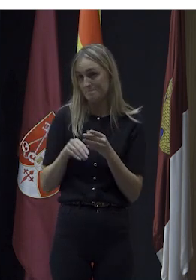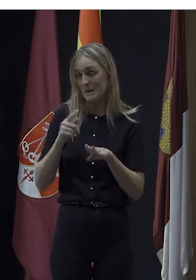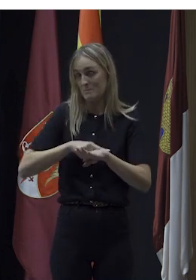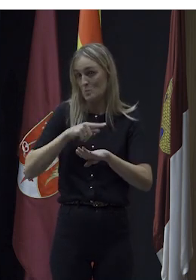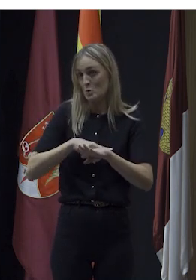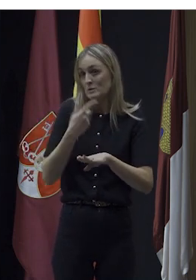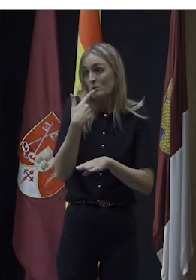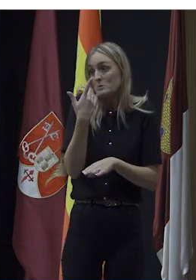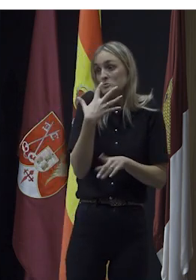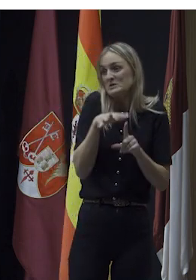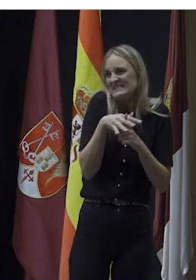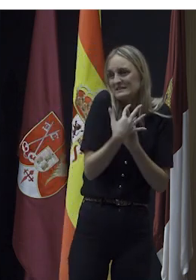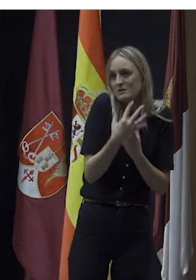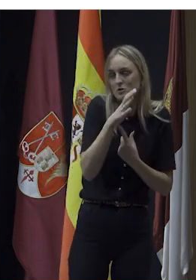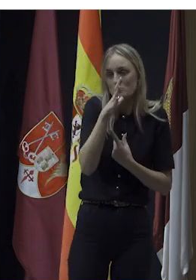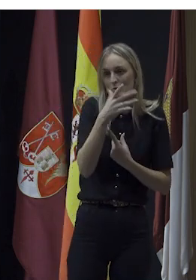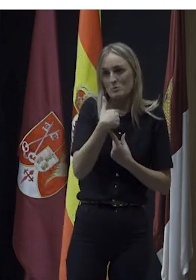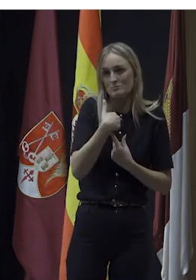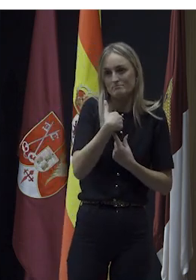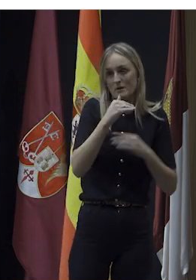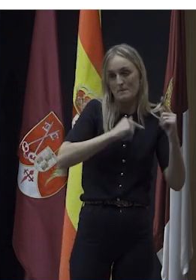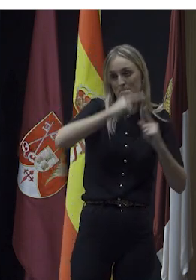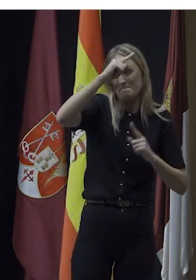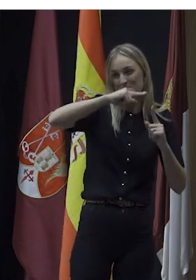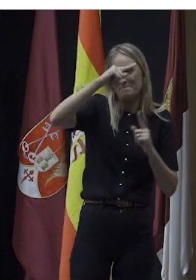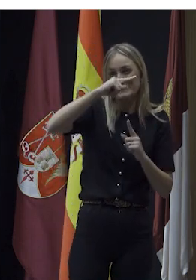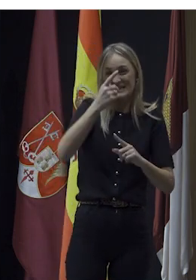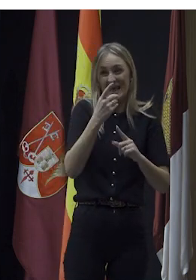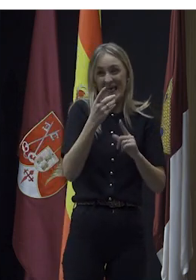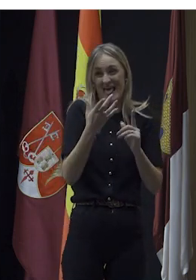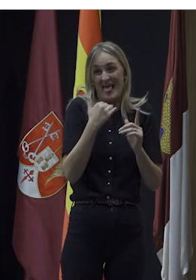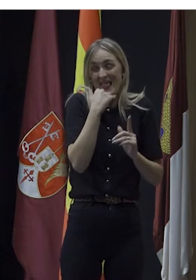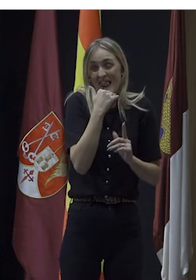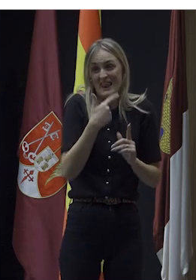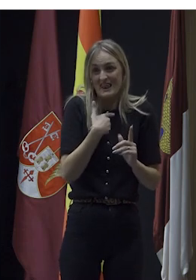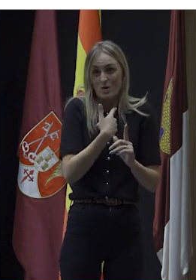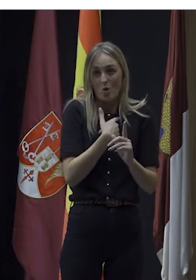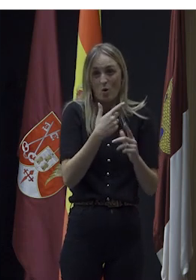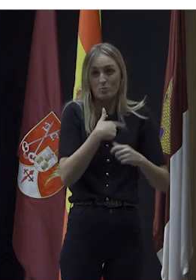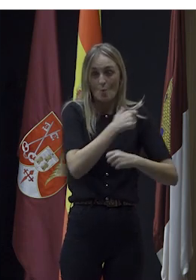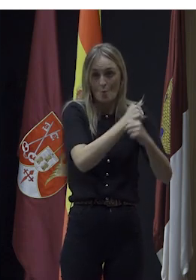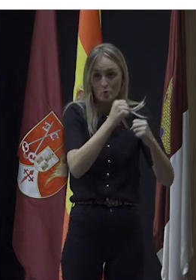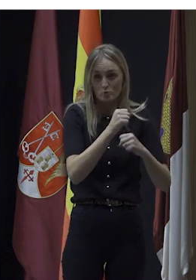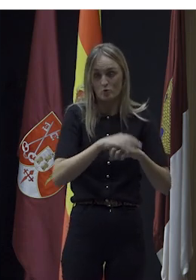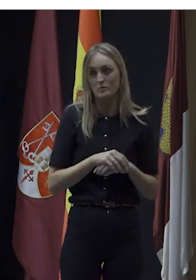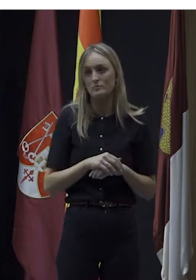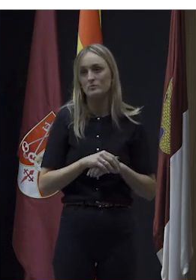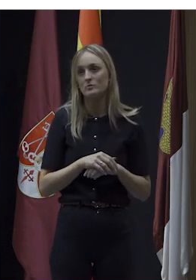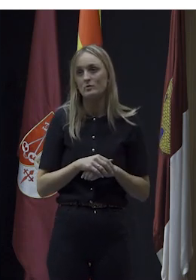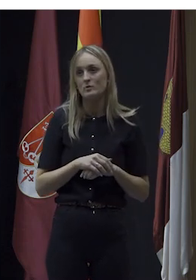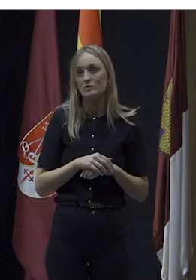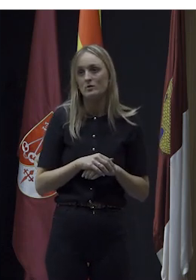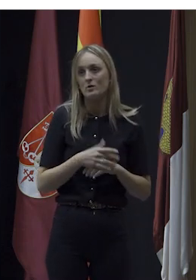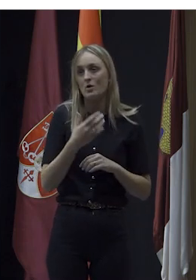causa que aumente el riesgo trombótico. Ya. Pero Lisiana no es un tratamiento para la hipertensión. Bueno, pues... Entonces